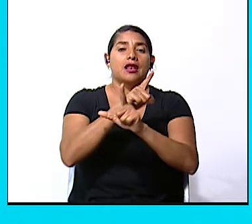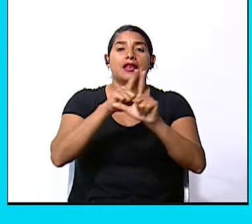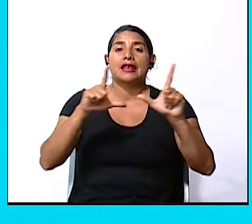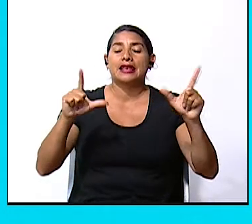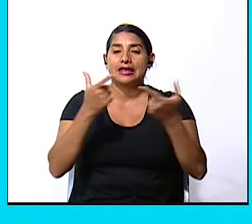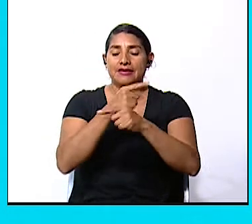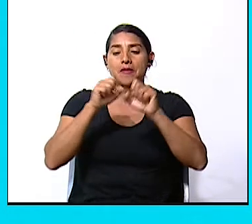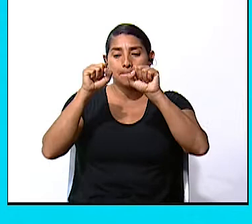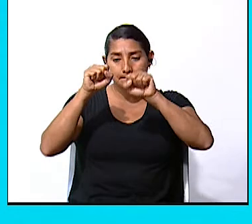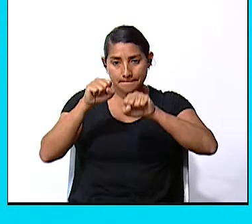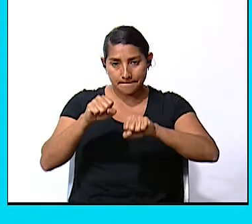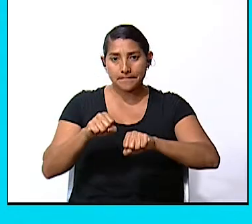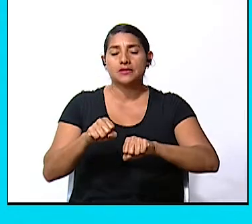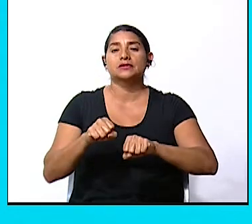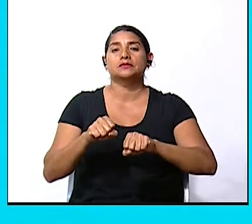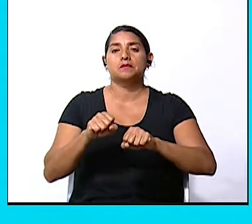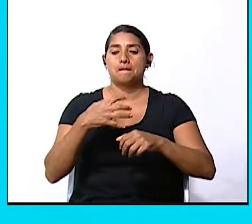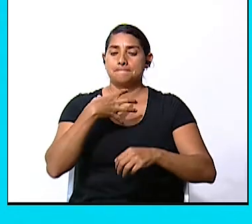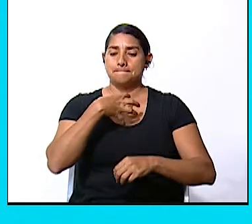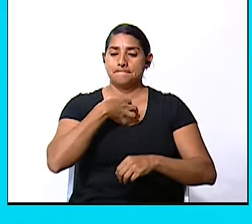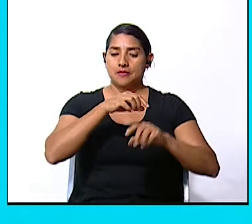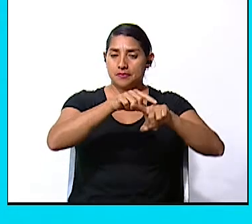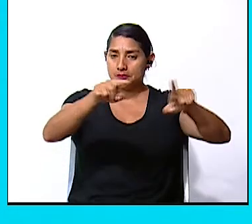y posesión,